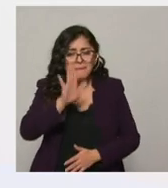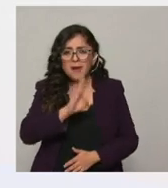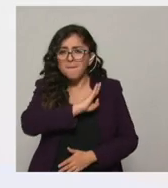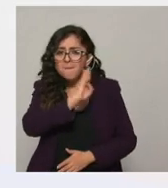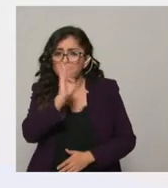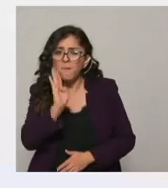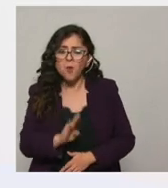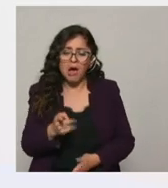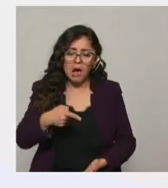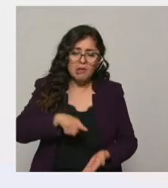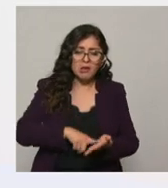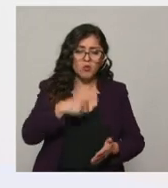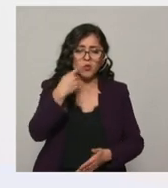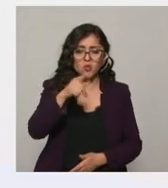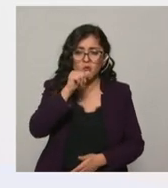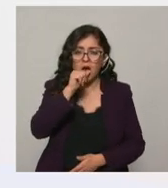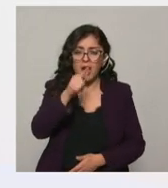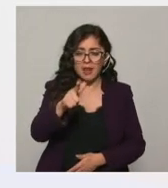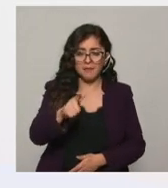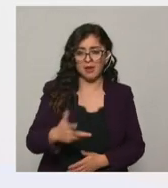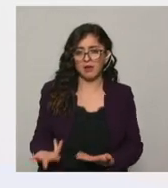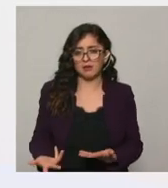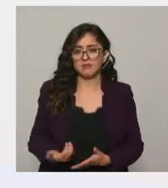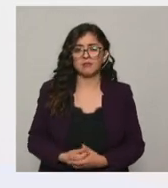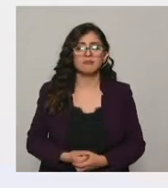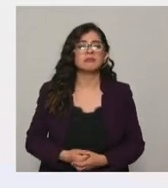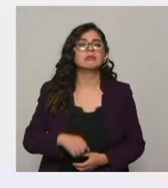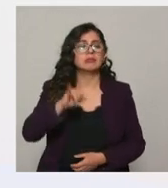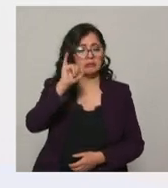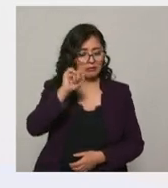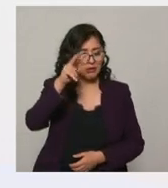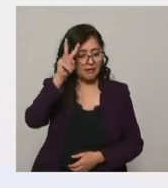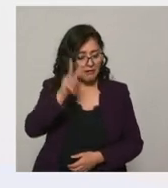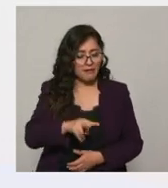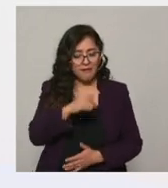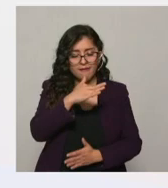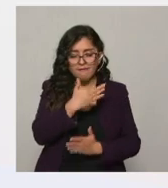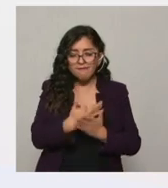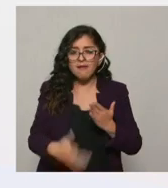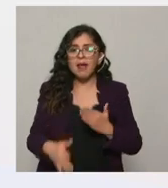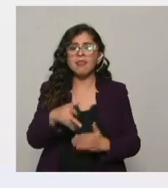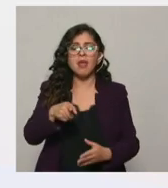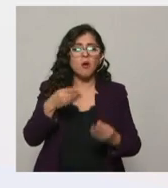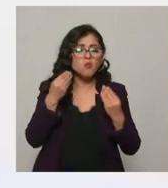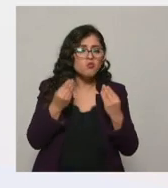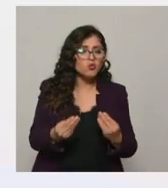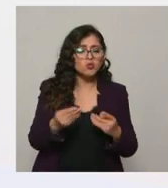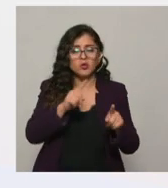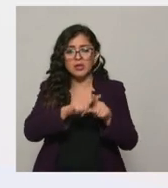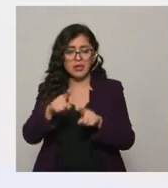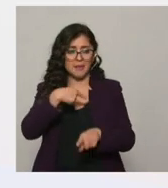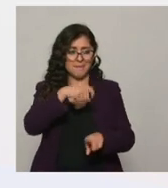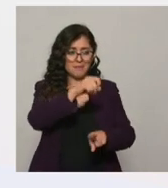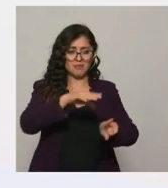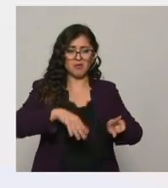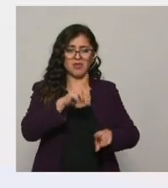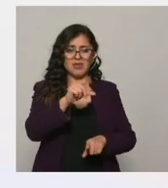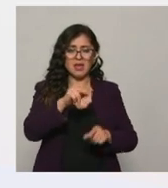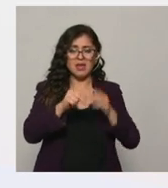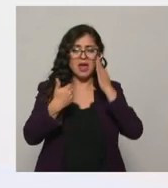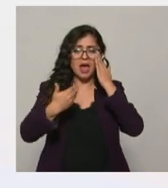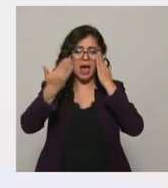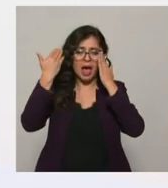todavía falta aterrizar mucho y escuchar mucho. Yo insisto, y Dana lo sabe, y mucha gente que me ha